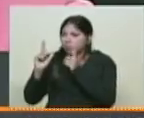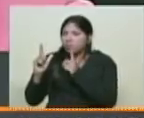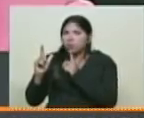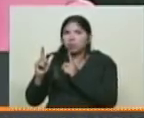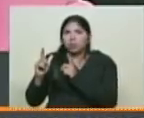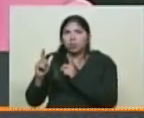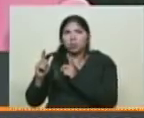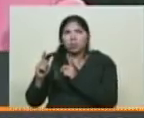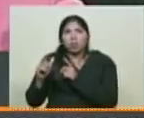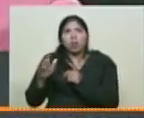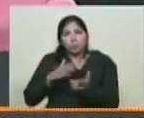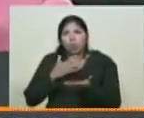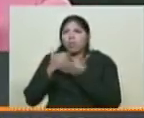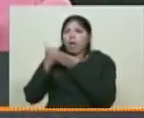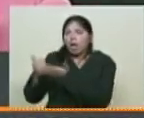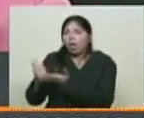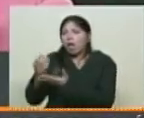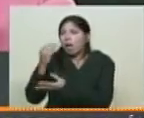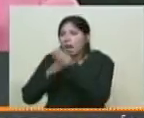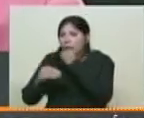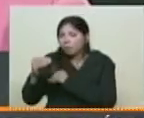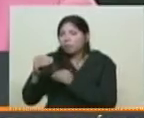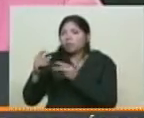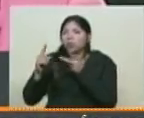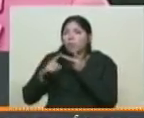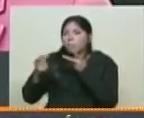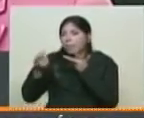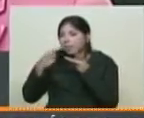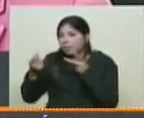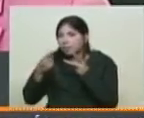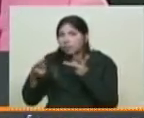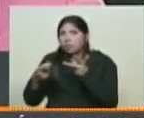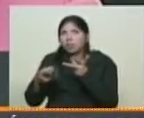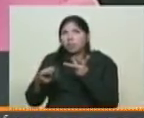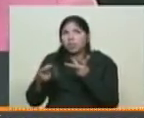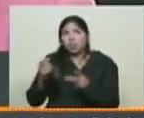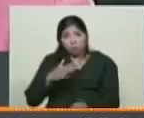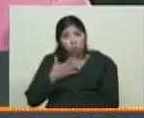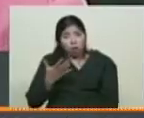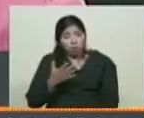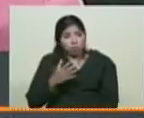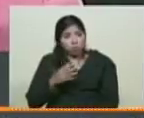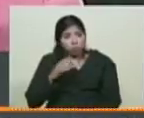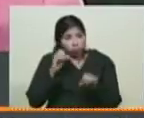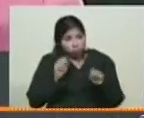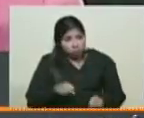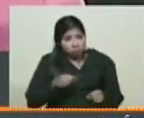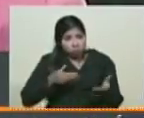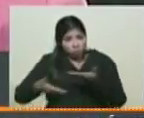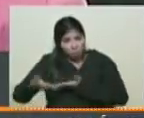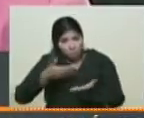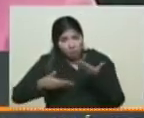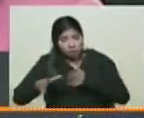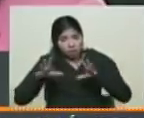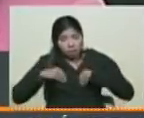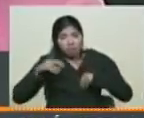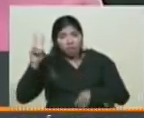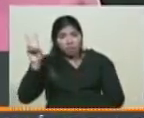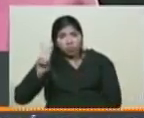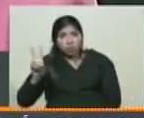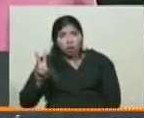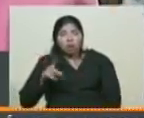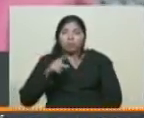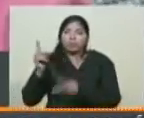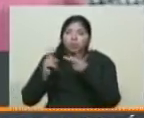a ofrecer ayuda en cuanto a alimentos y a medicina. ¿Es posible esto? ¿Cómo se daría esta cooperación entre ambas naciones? Y mi